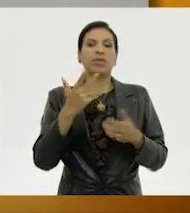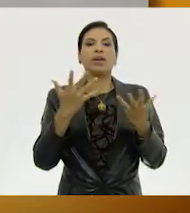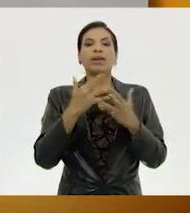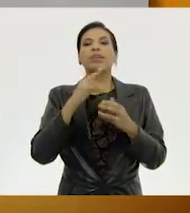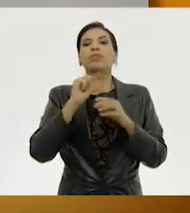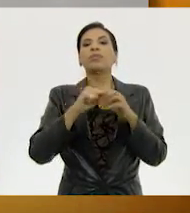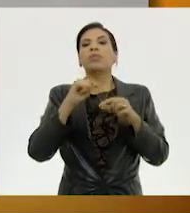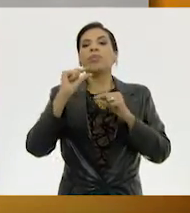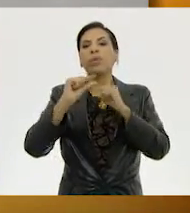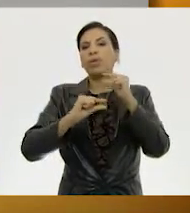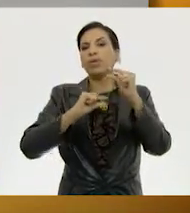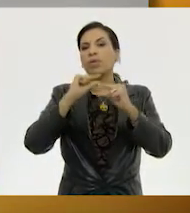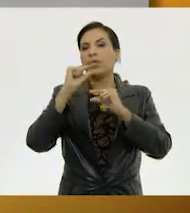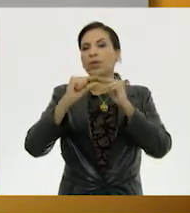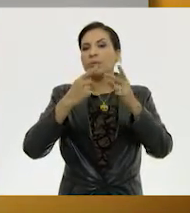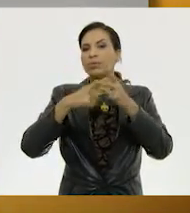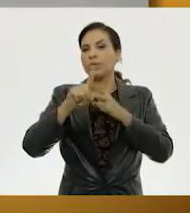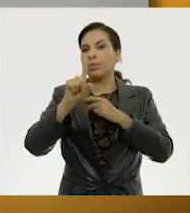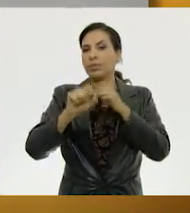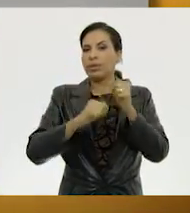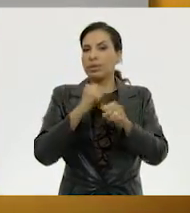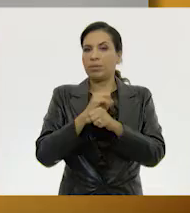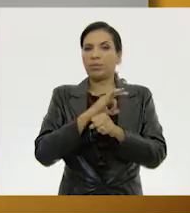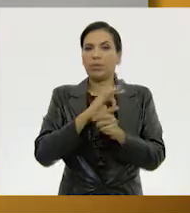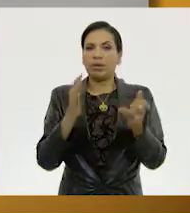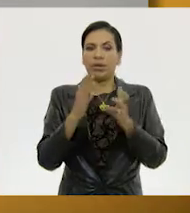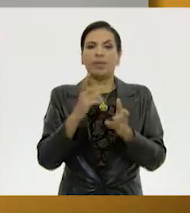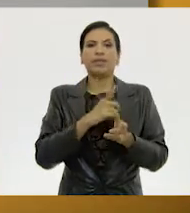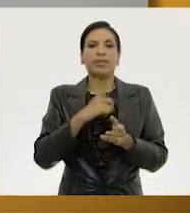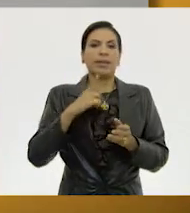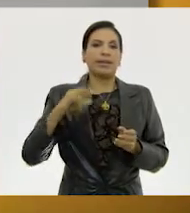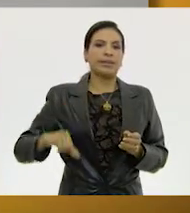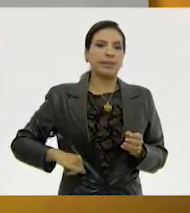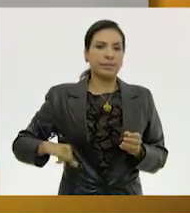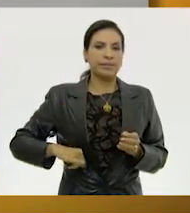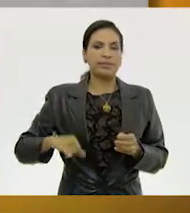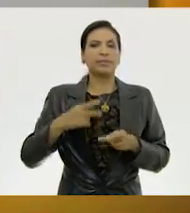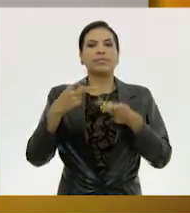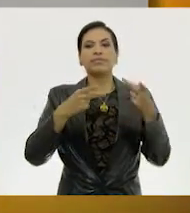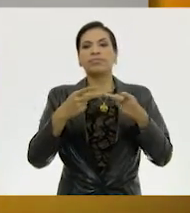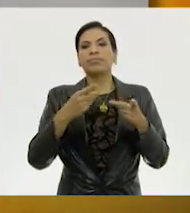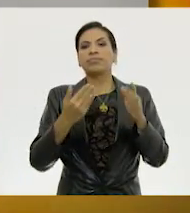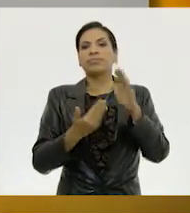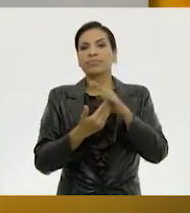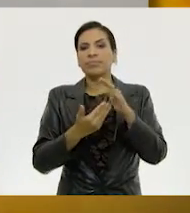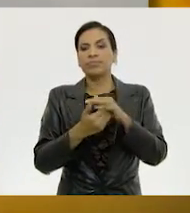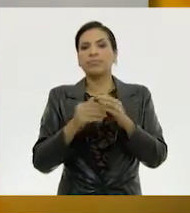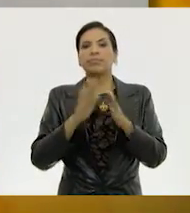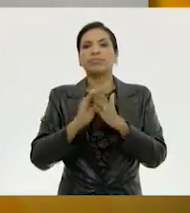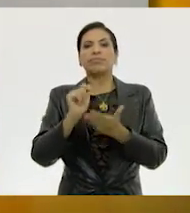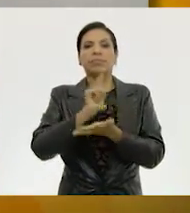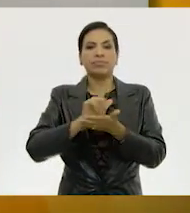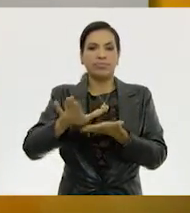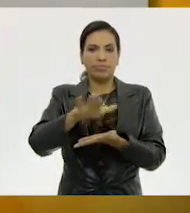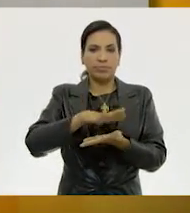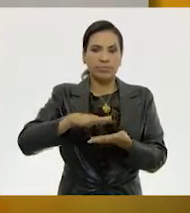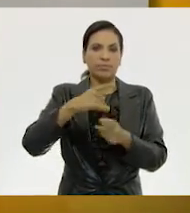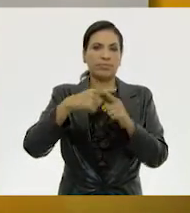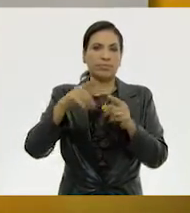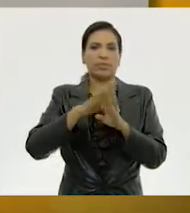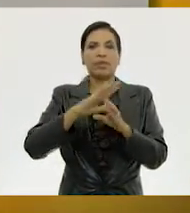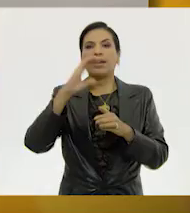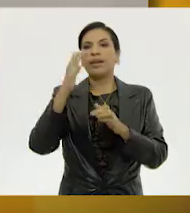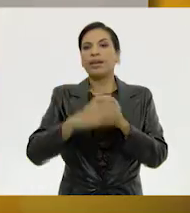de forma progresiva a partir de un año. Deben interesarse por preparar la mesa, secarla, limpiarla, una vez